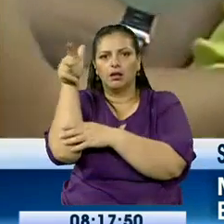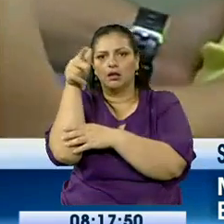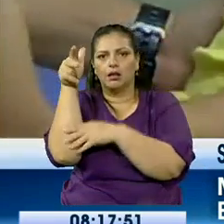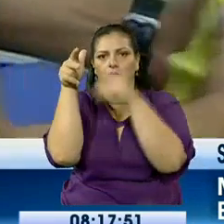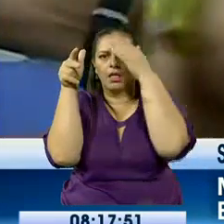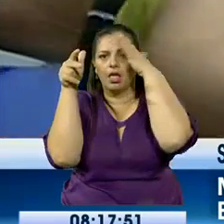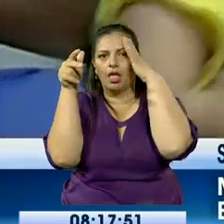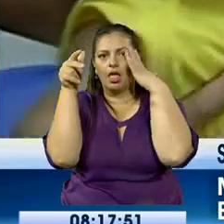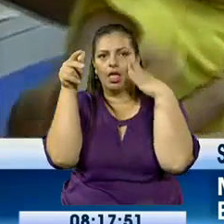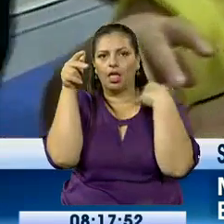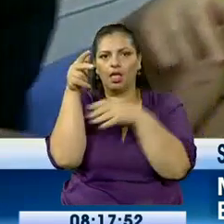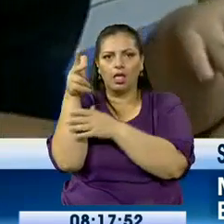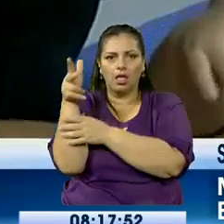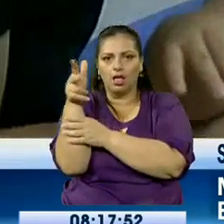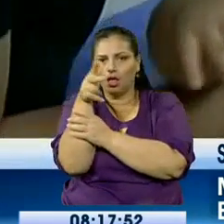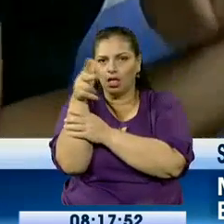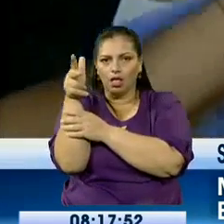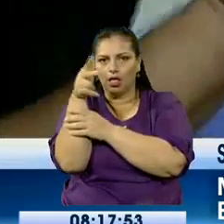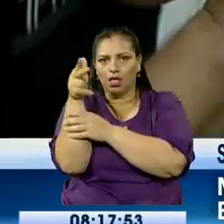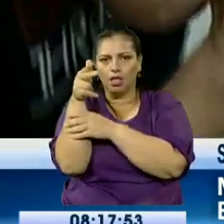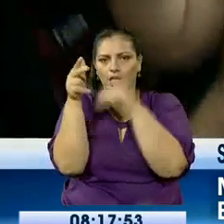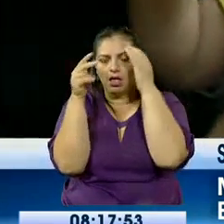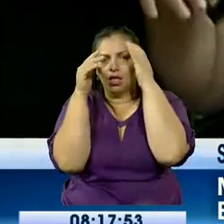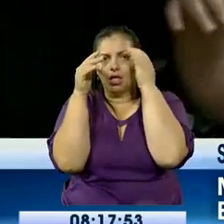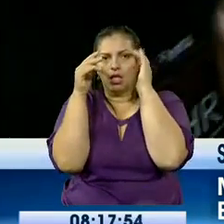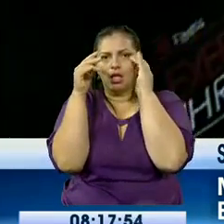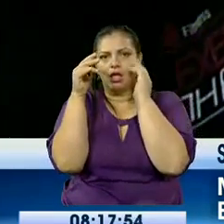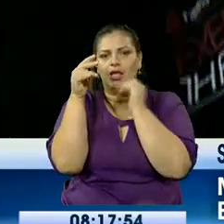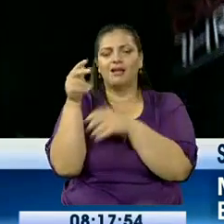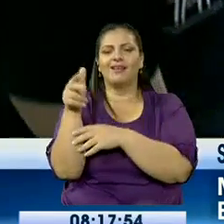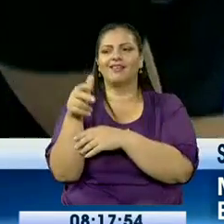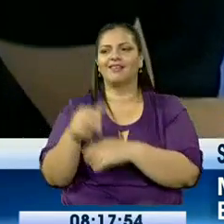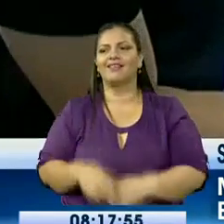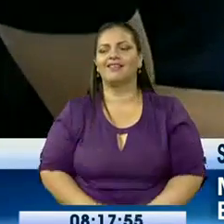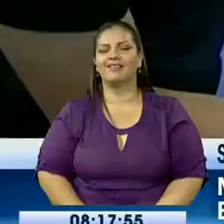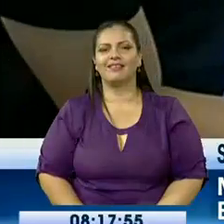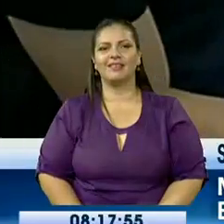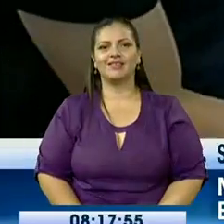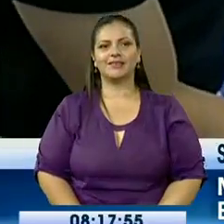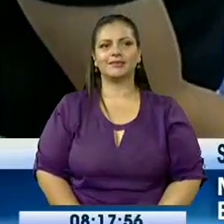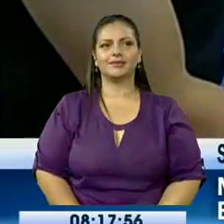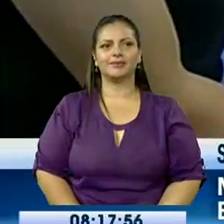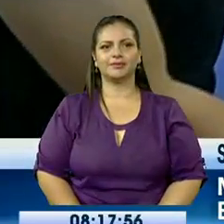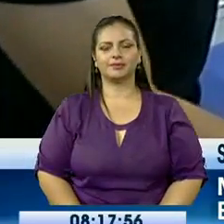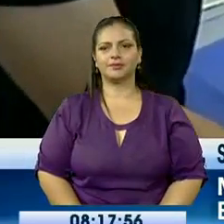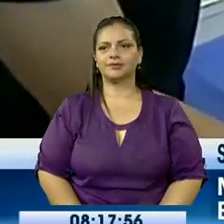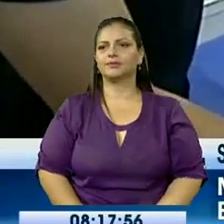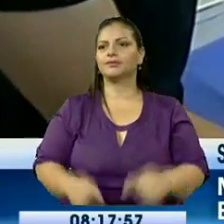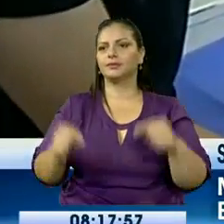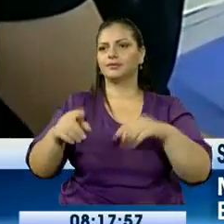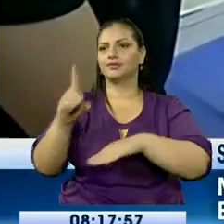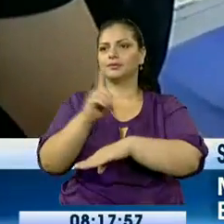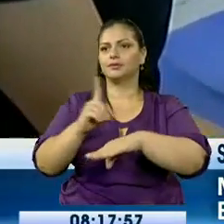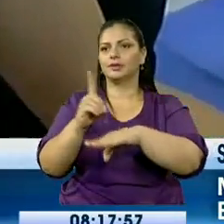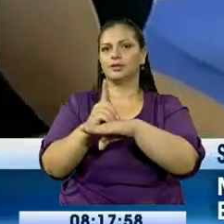jeringas. Yo no, yo, aquí vamos a salir todos vacunados, me dice la directora distrital.